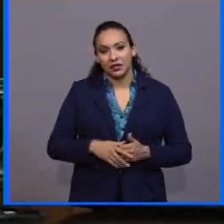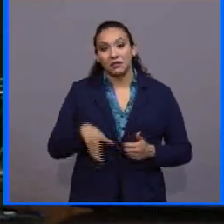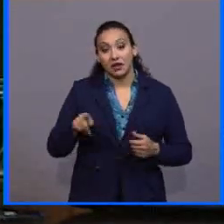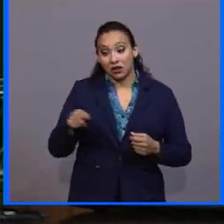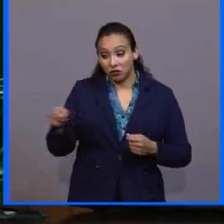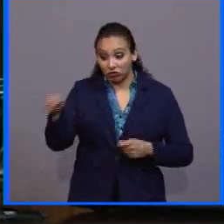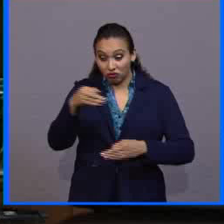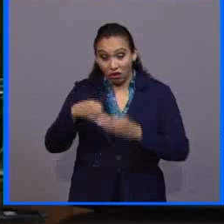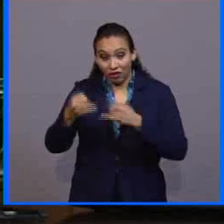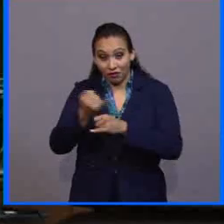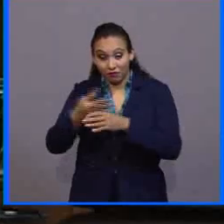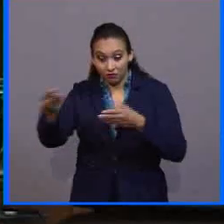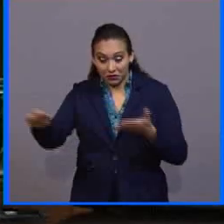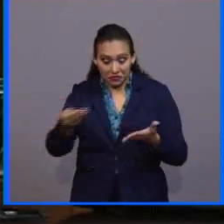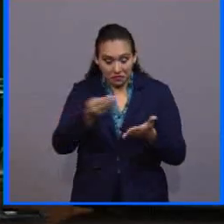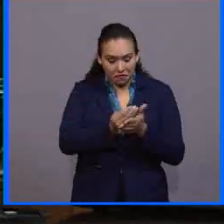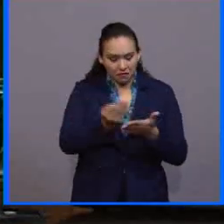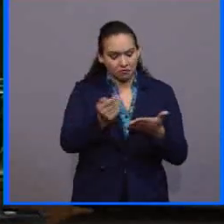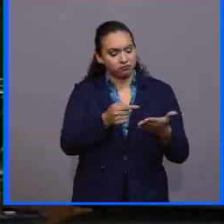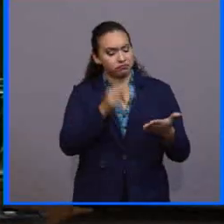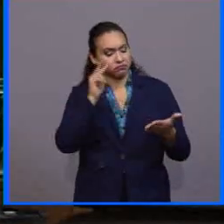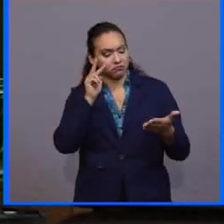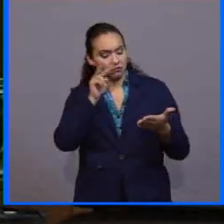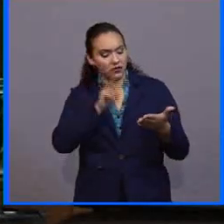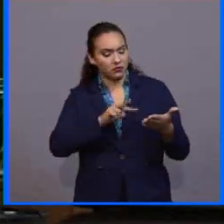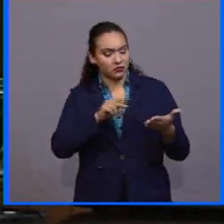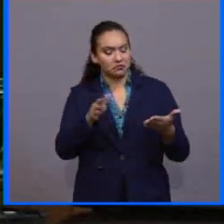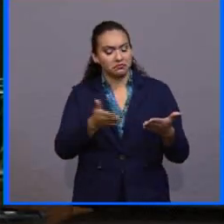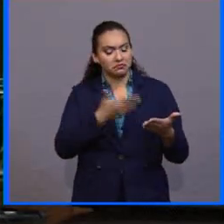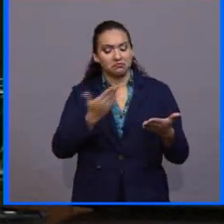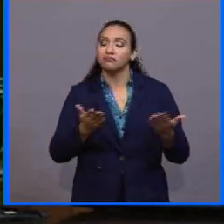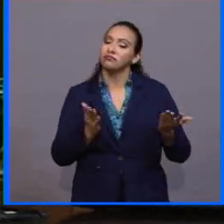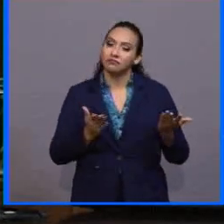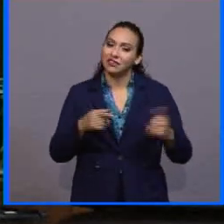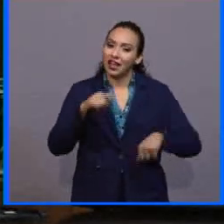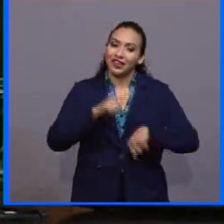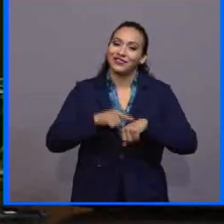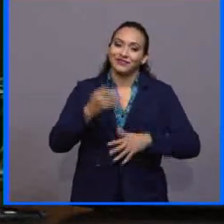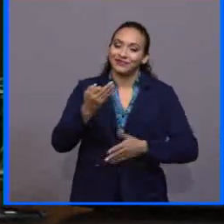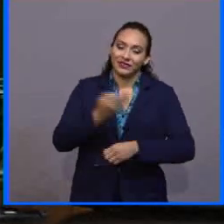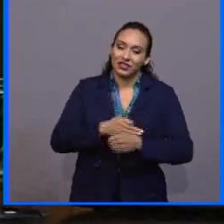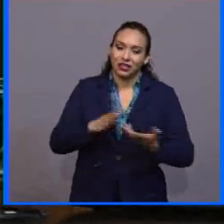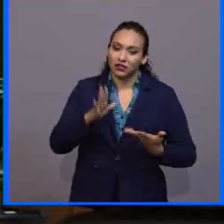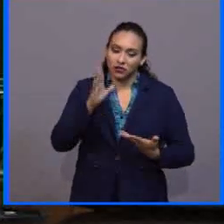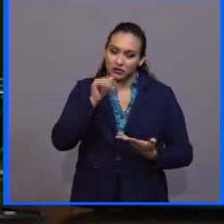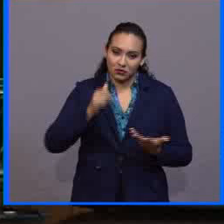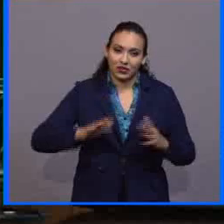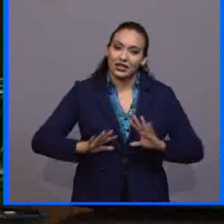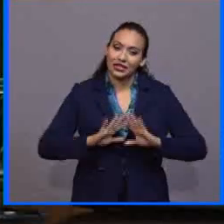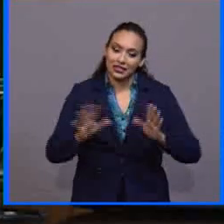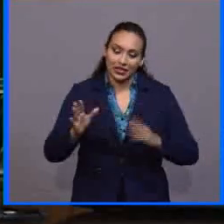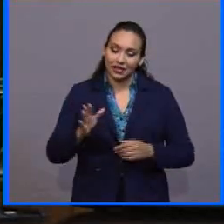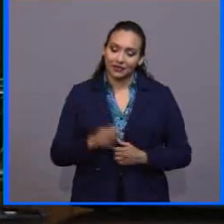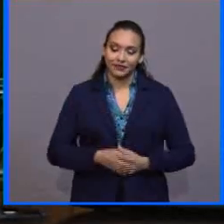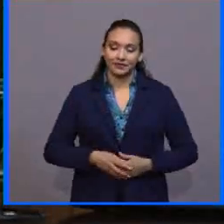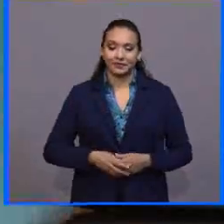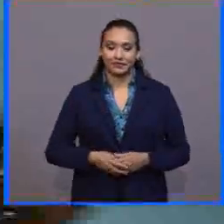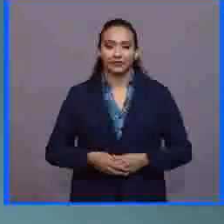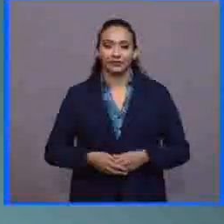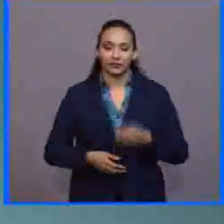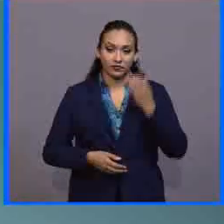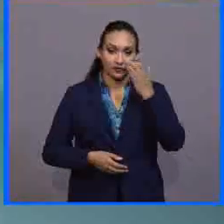duelen los recurrentes han quedado, en su caso de ser existente, consumadas de forma irreparable.